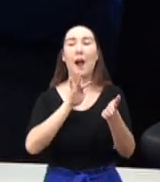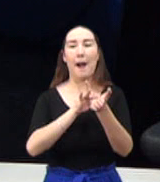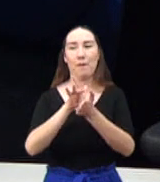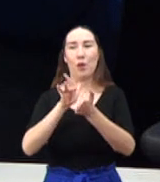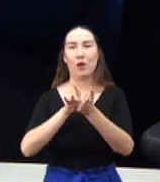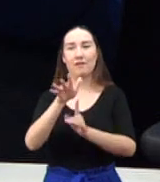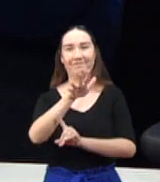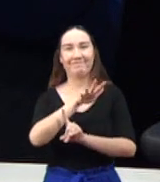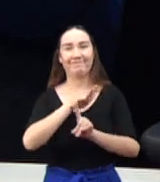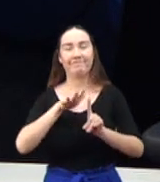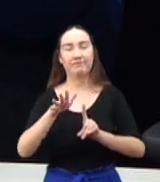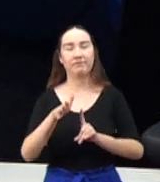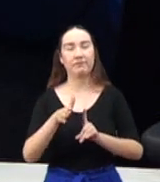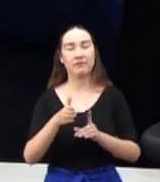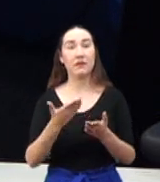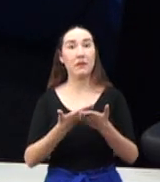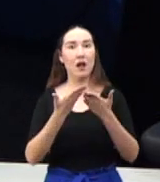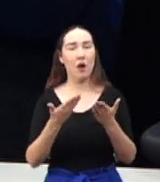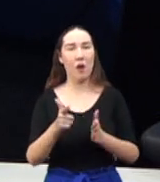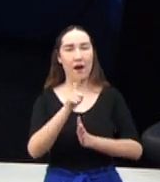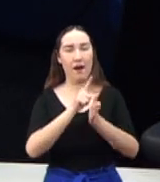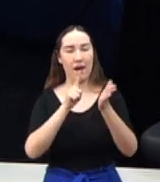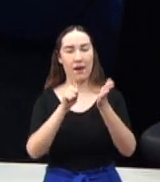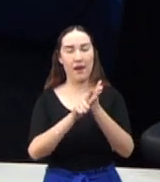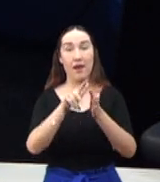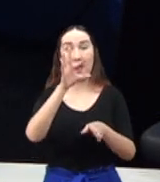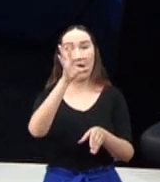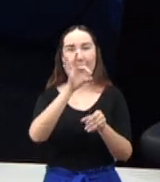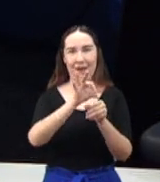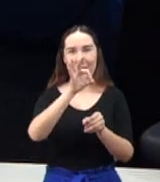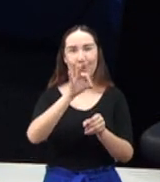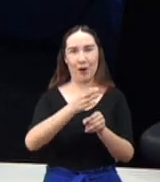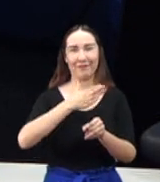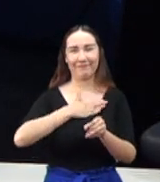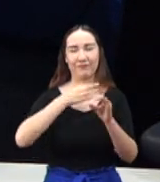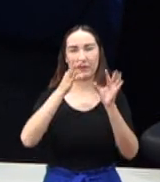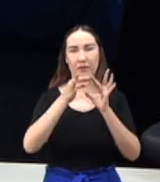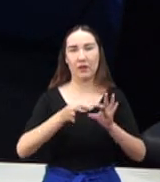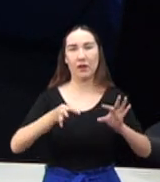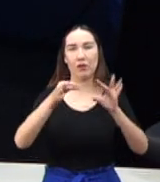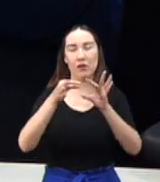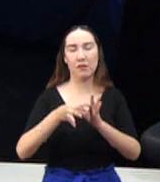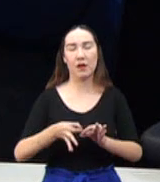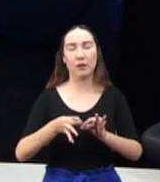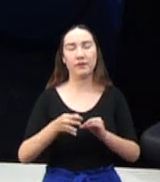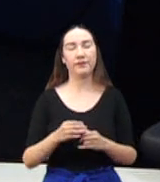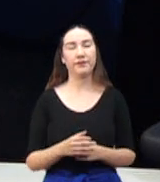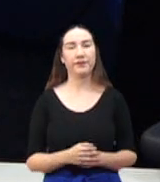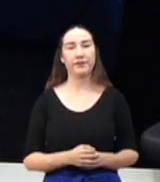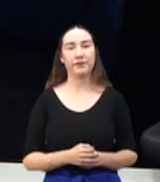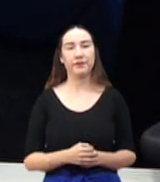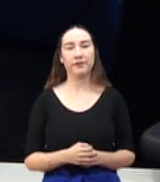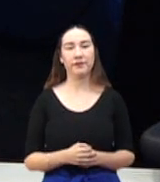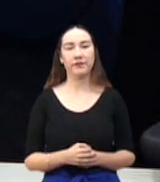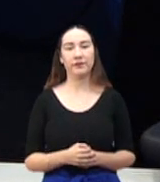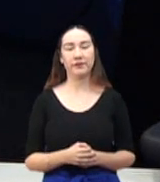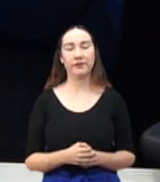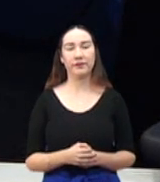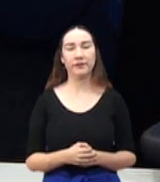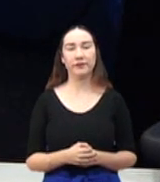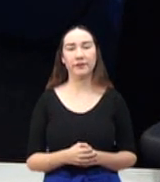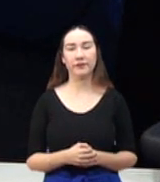ciudadanía. Y hablo sobre la ley electoral, que, bueno, en su momento llevaron a